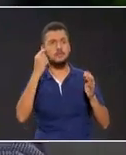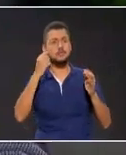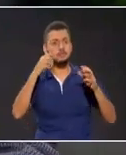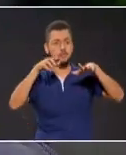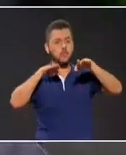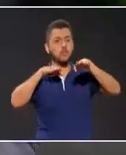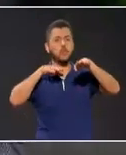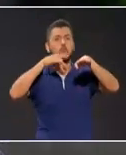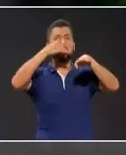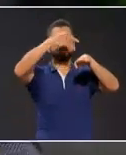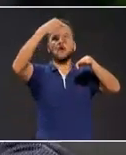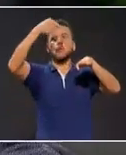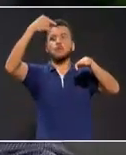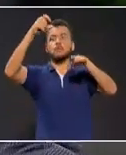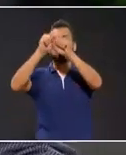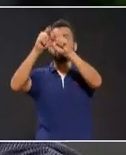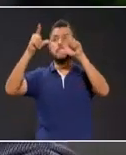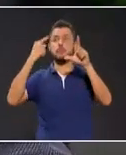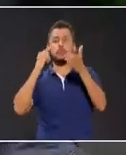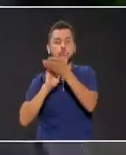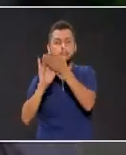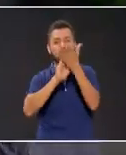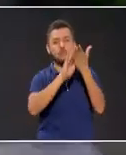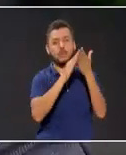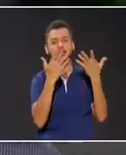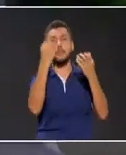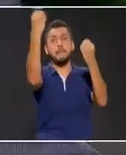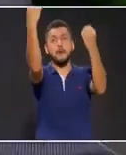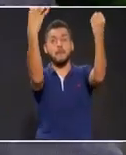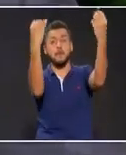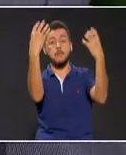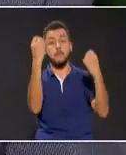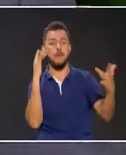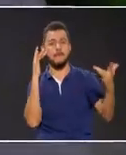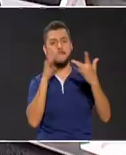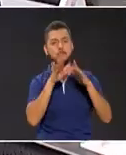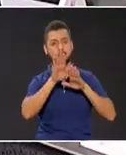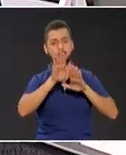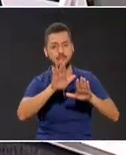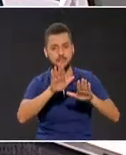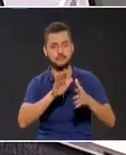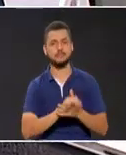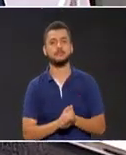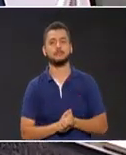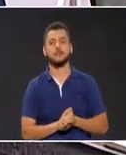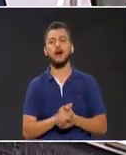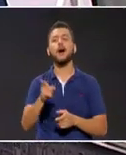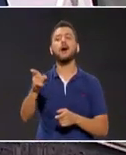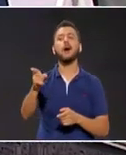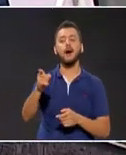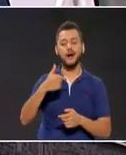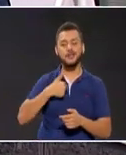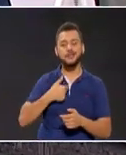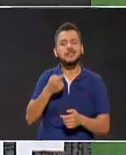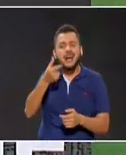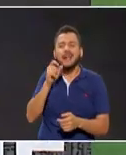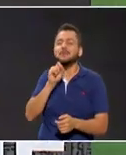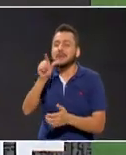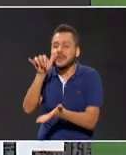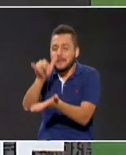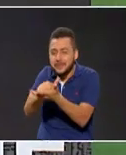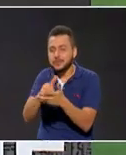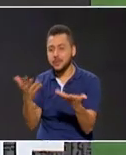plan de construcción de obras de infraestructura para mejorar la movilidad de Medellín. A eso iba, candidato. Precisamente algunos ciudadanos